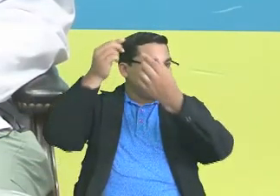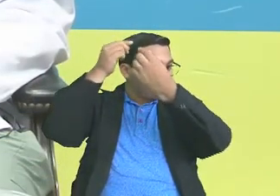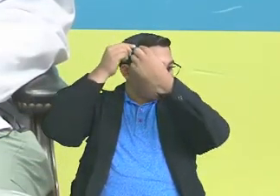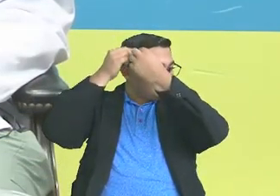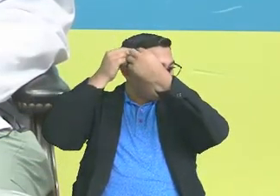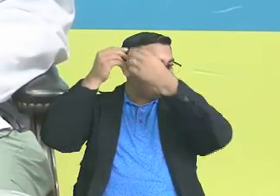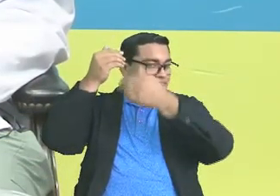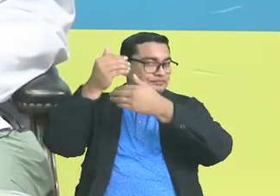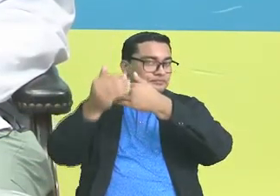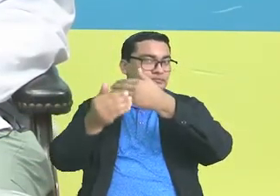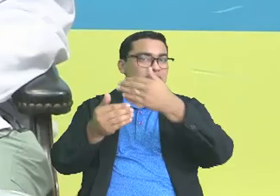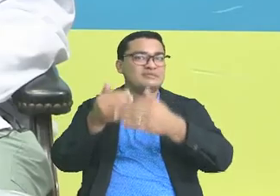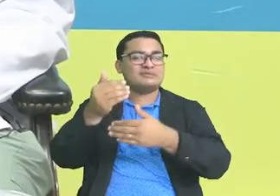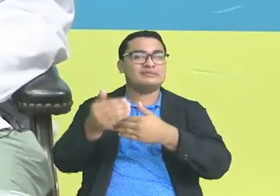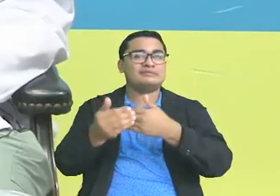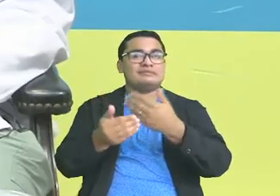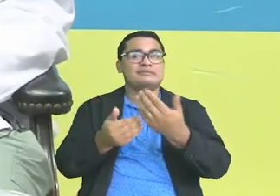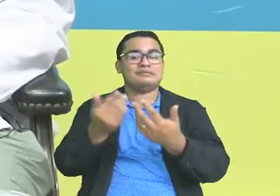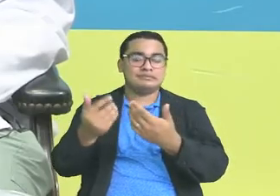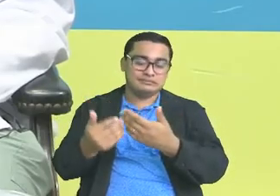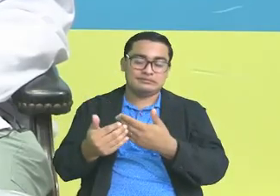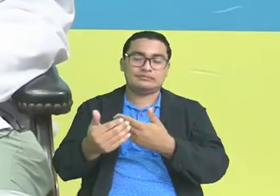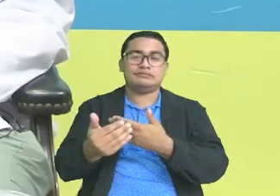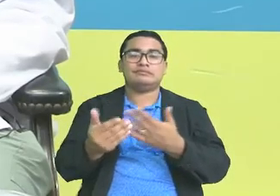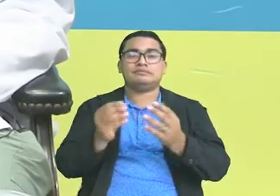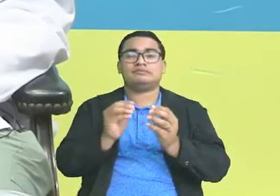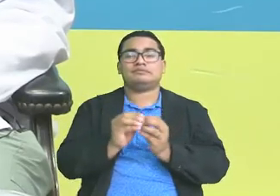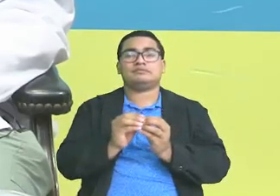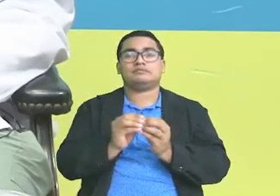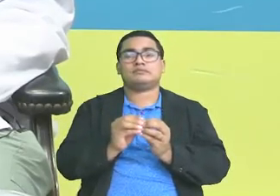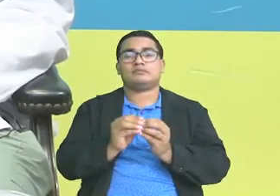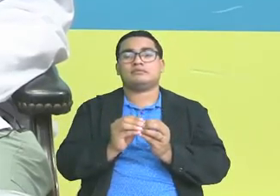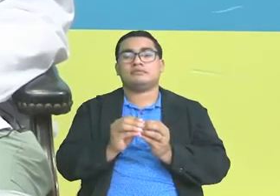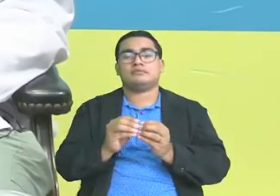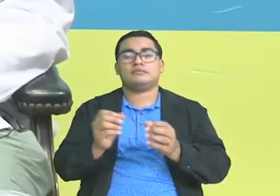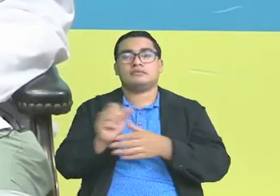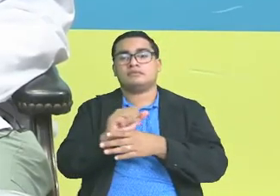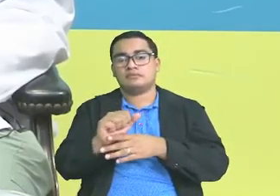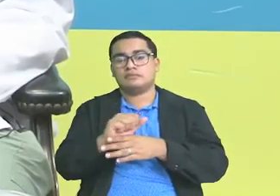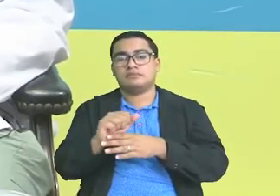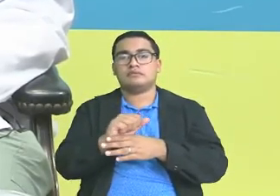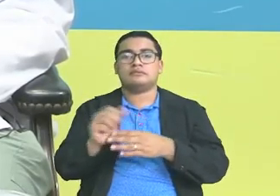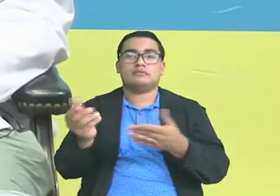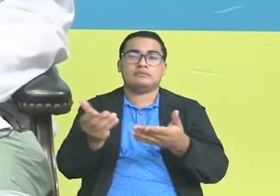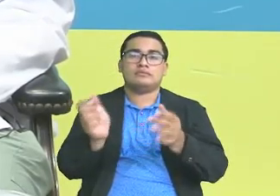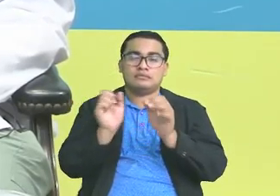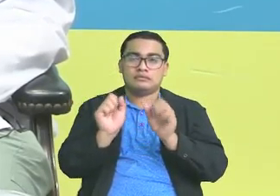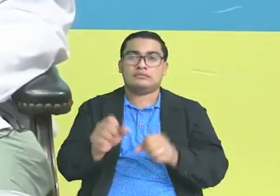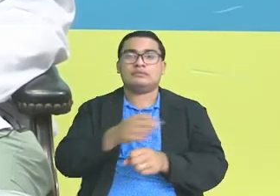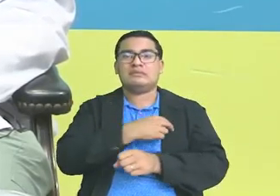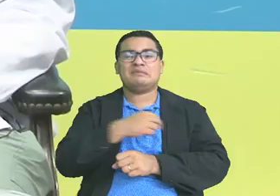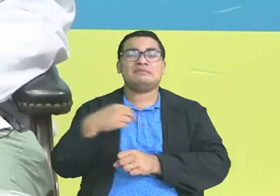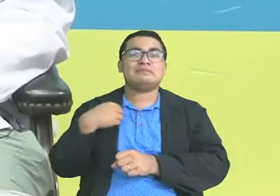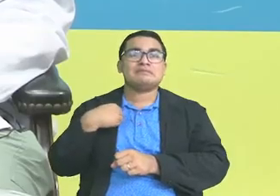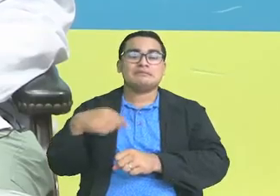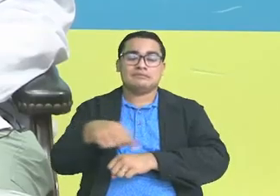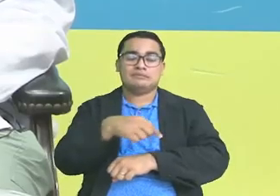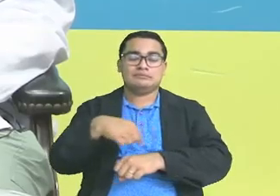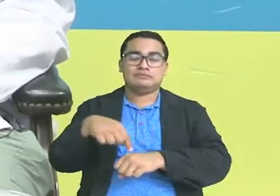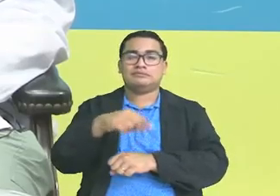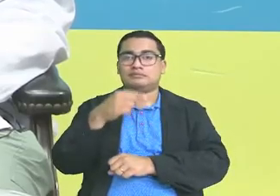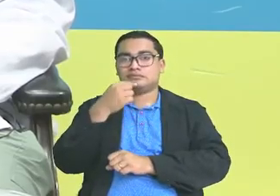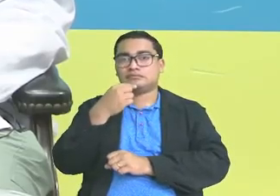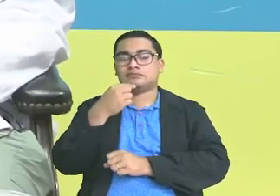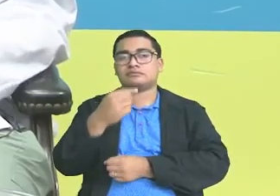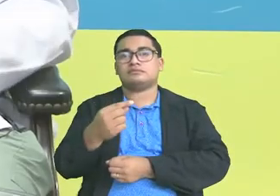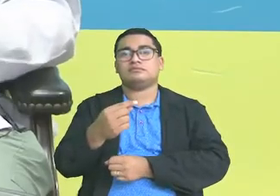que llevamos, esperamos sacarlo adelante. Las terapias de reperfusión se pueden aplicar en las primeras horas.